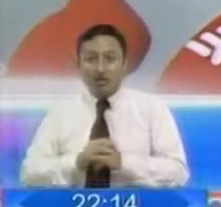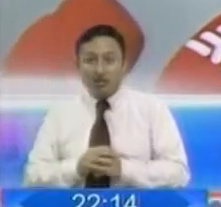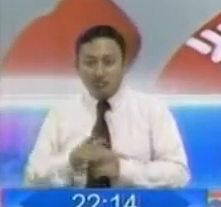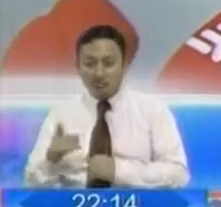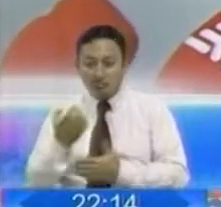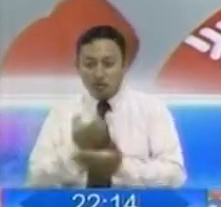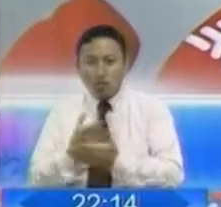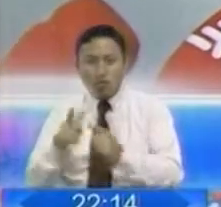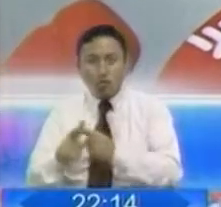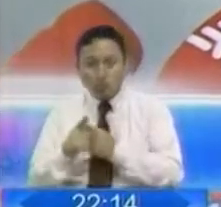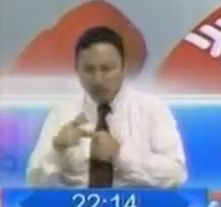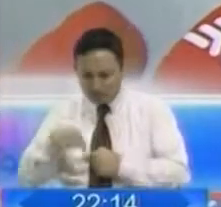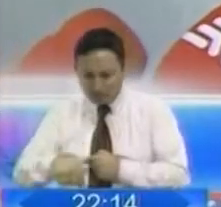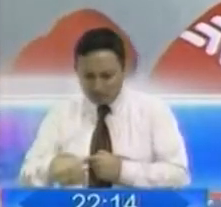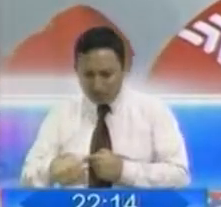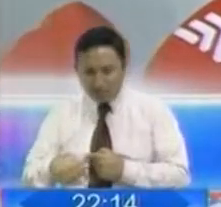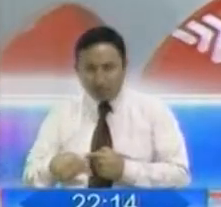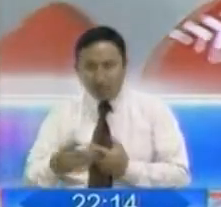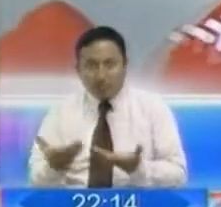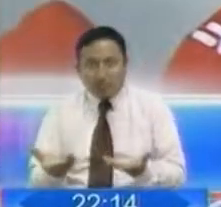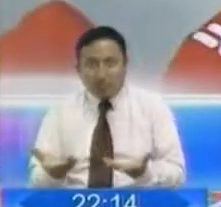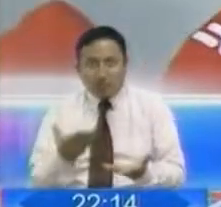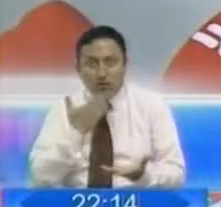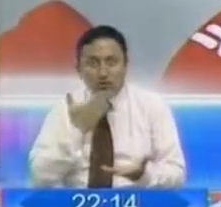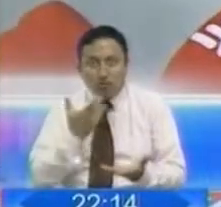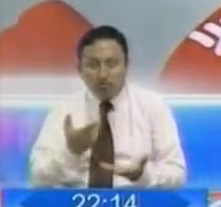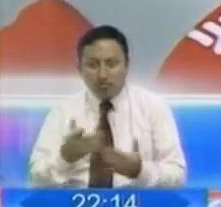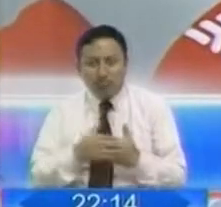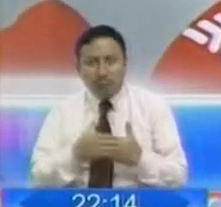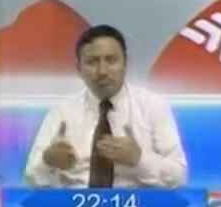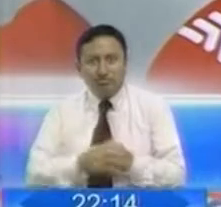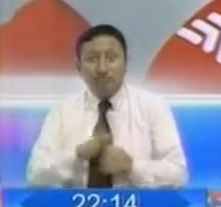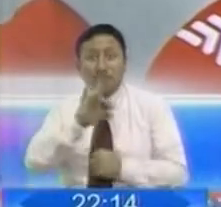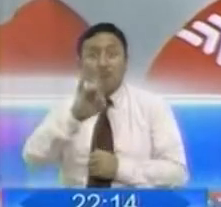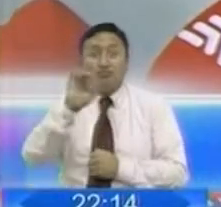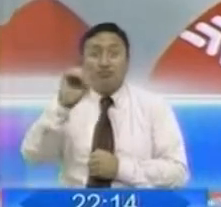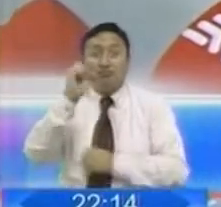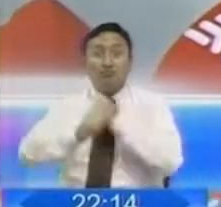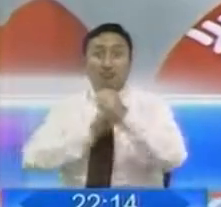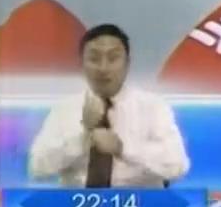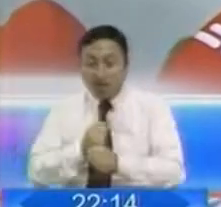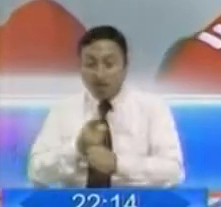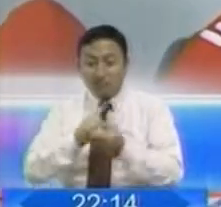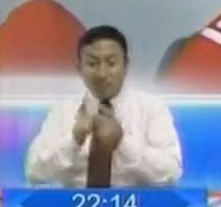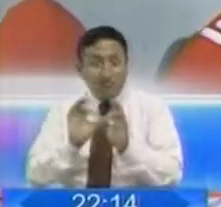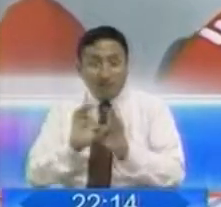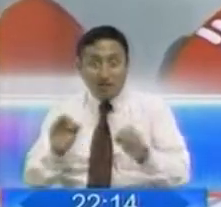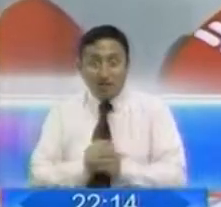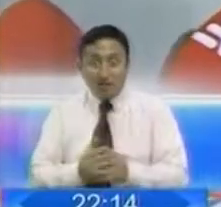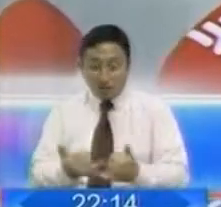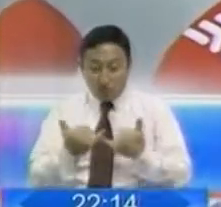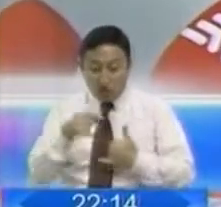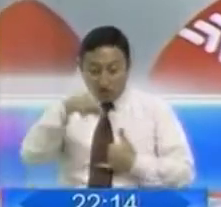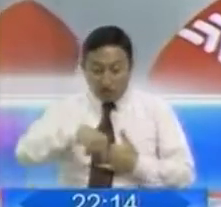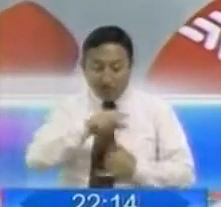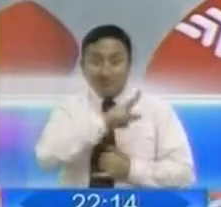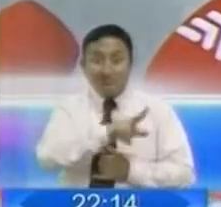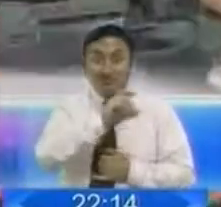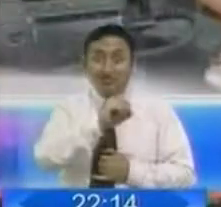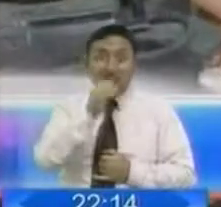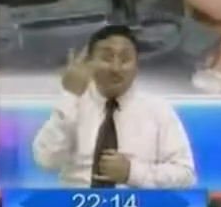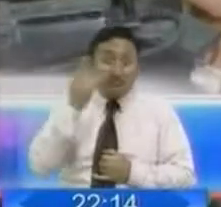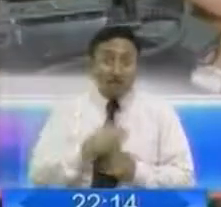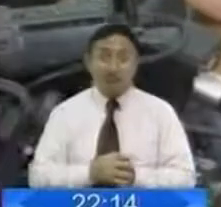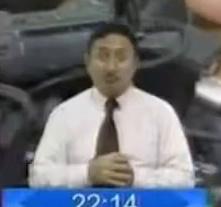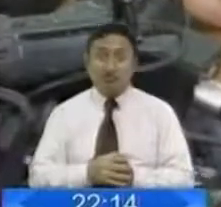urgente, con temas tan complejos como un paquete laboral, en donde pues hay más de 80 años que no se ha cambiado la ley laboral. Imagínense cambiar la ley laboral acá en 30 días.